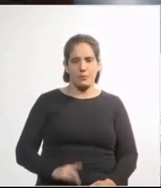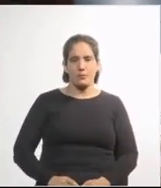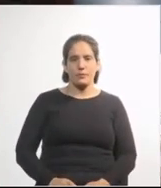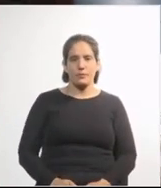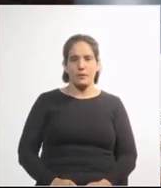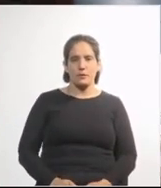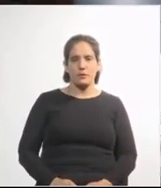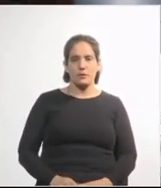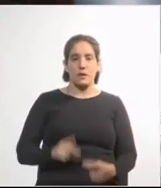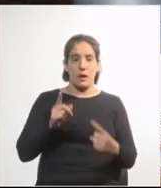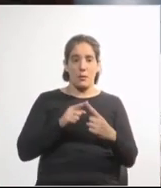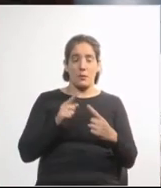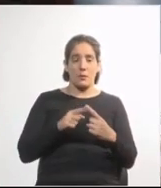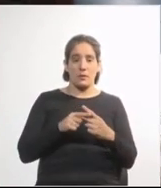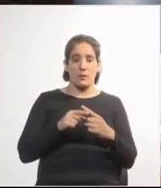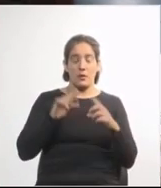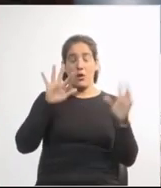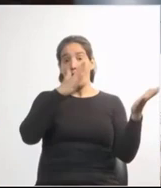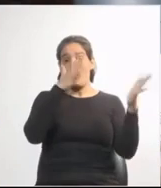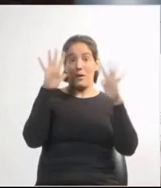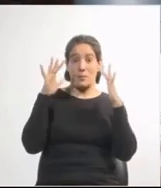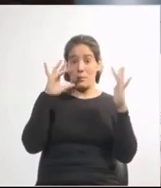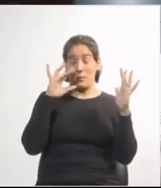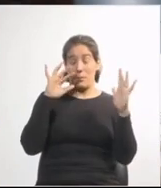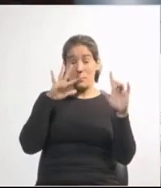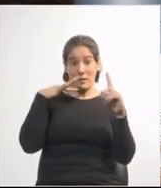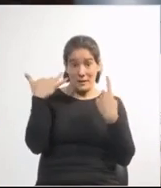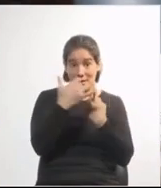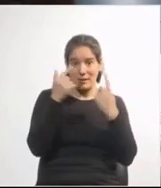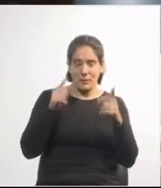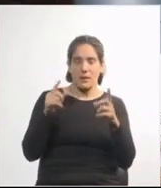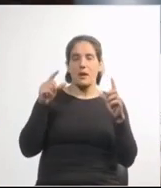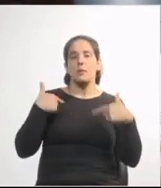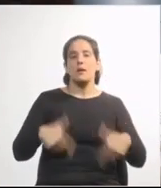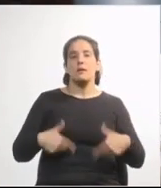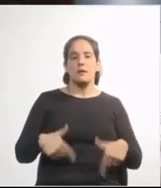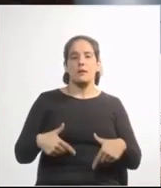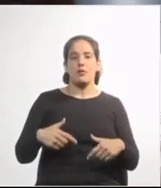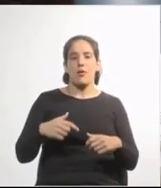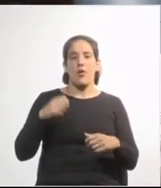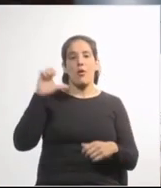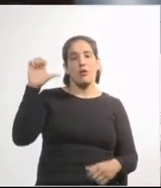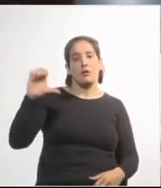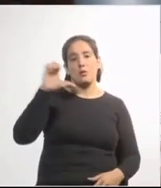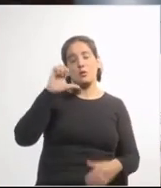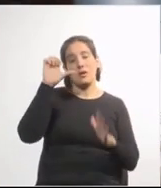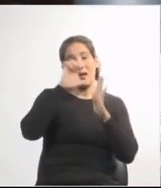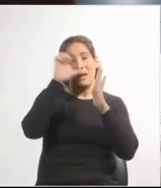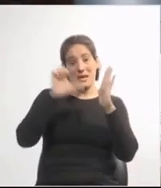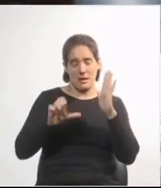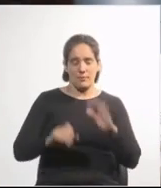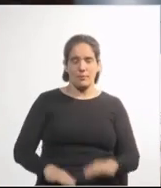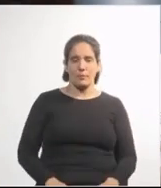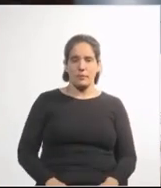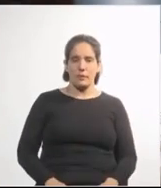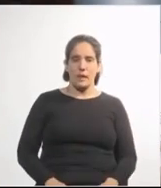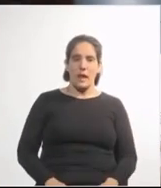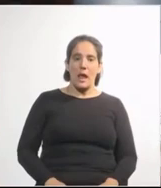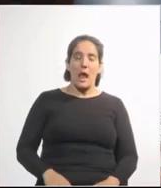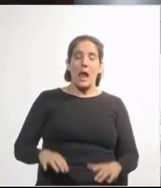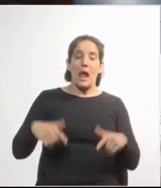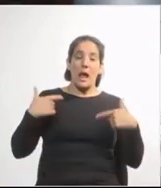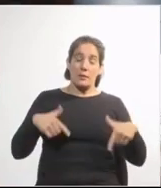futura: el Ministerio de Ambiente y el de Industria y Energía. En Ambiente observamos, por un lado, una débil